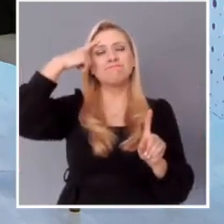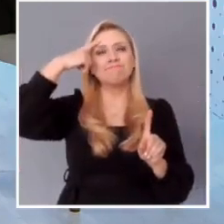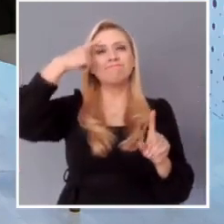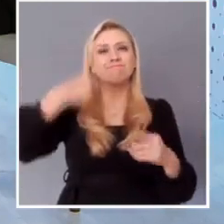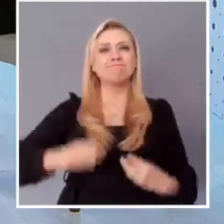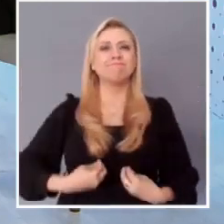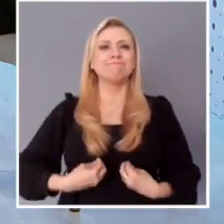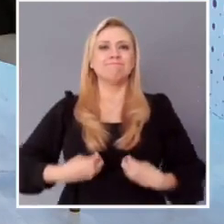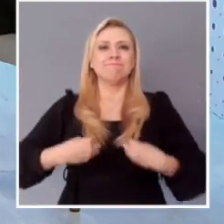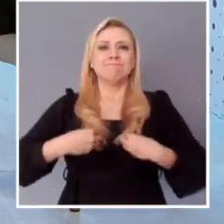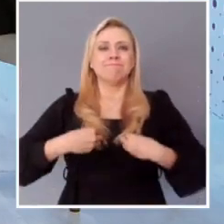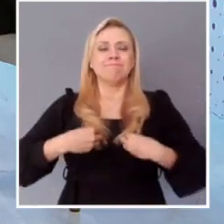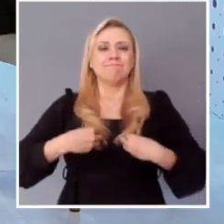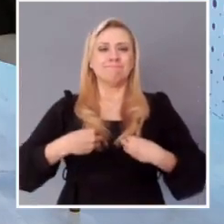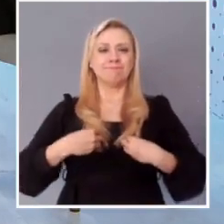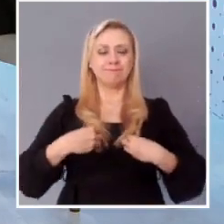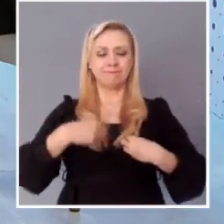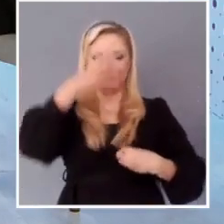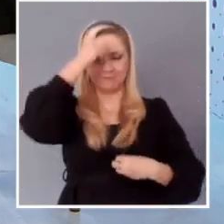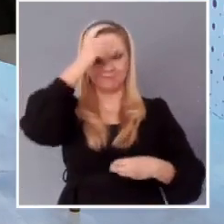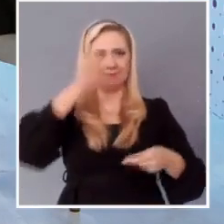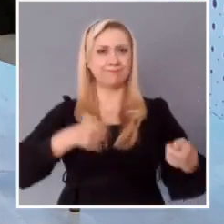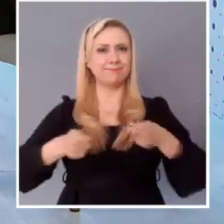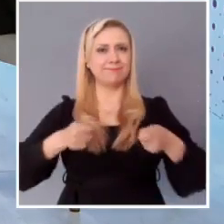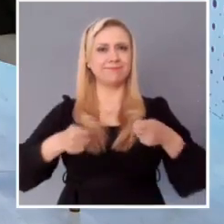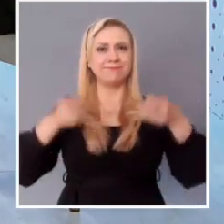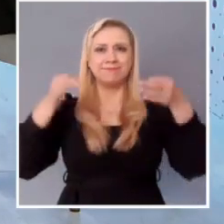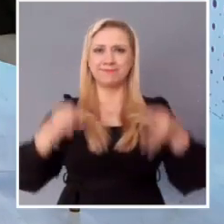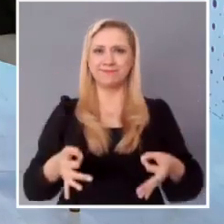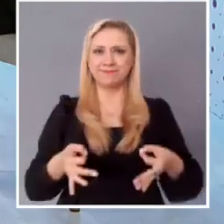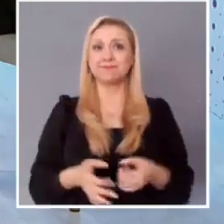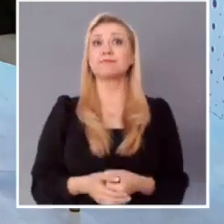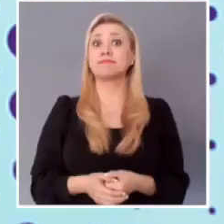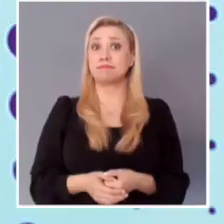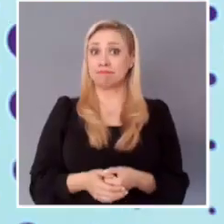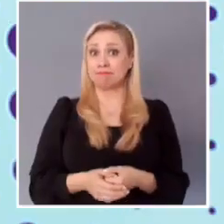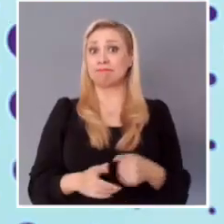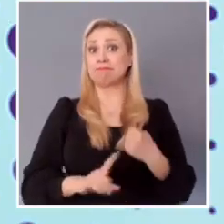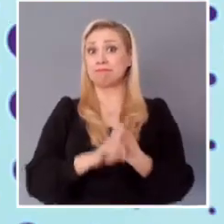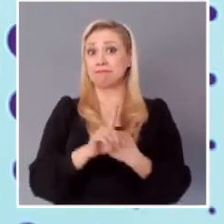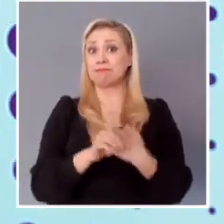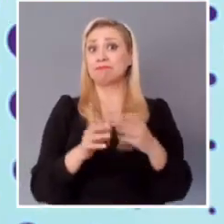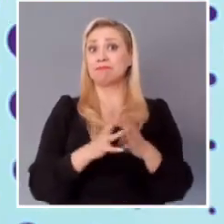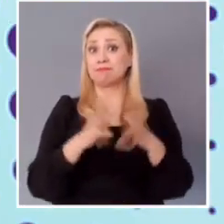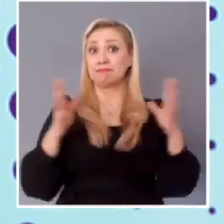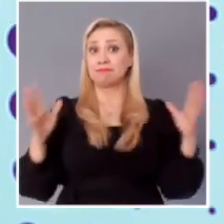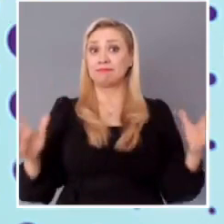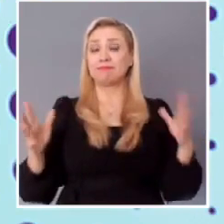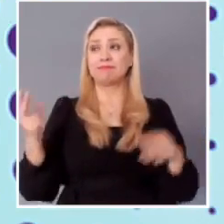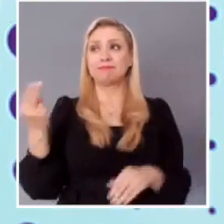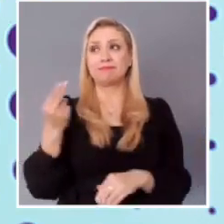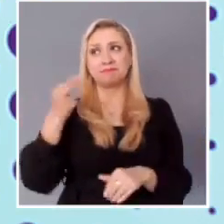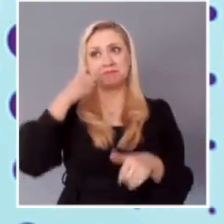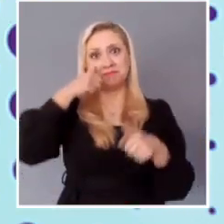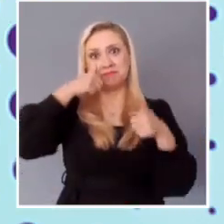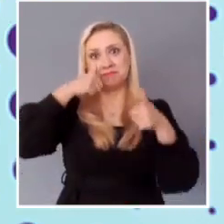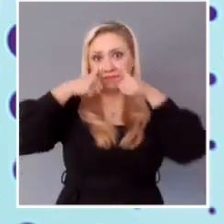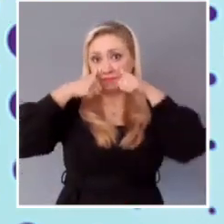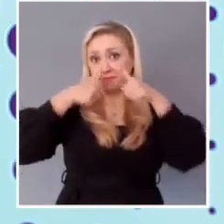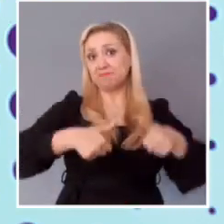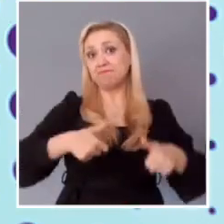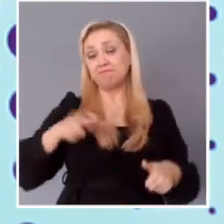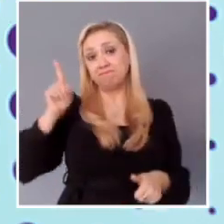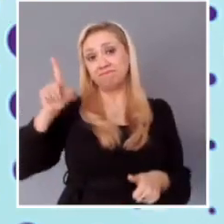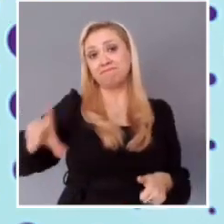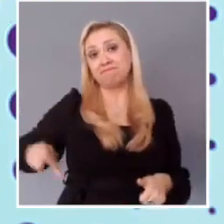en igualdad de condiciones que las demás. Esos yo creo que son los retos. Pues hay retos importantísimos, sin duda, que no hay que quitar el dedo del renglón, ¿no? Por la Así es. trascendencia que tiene